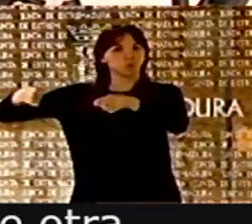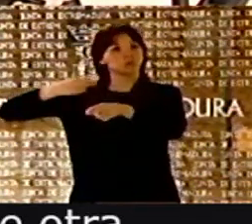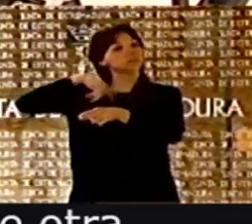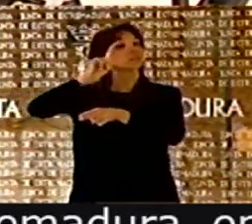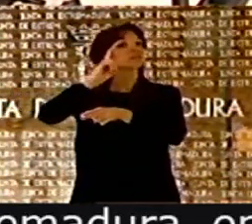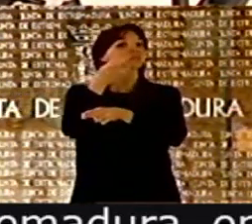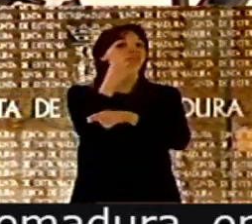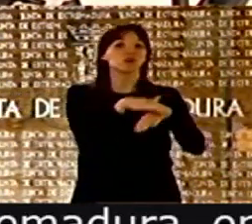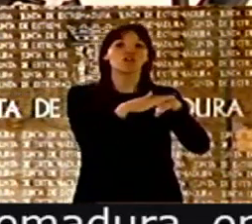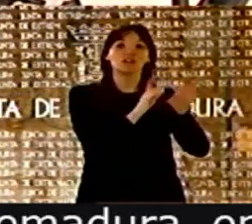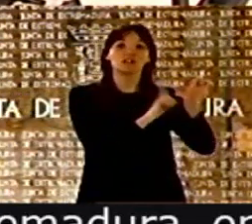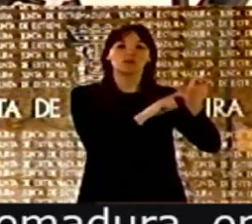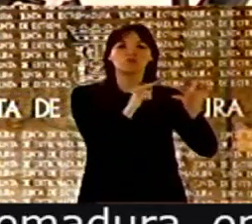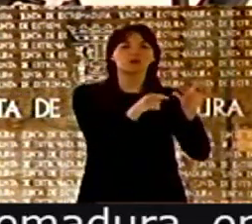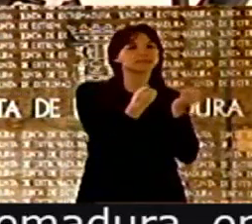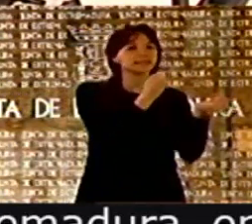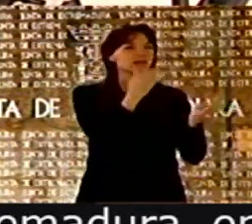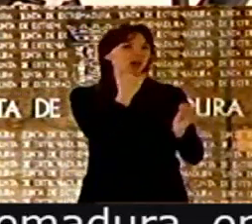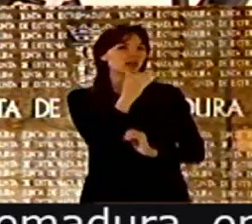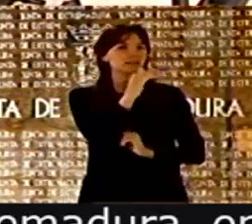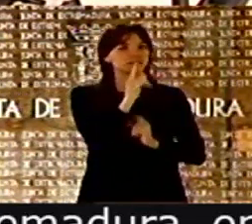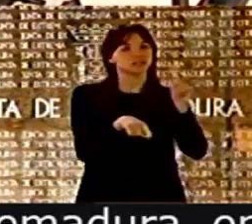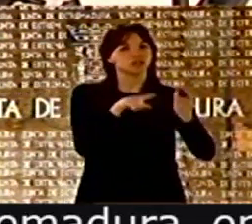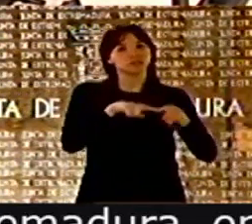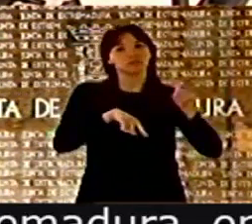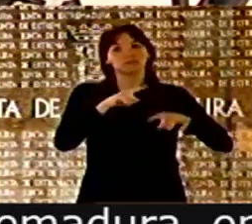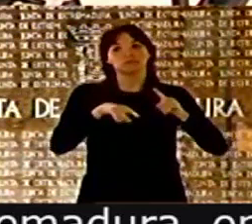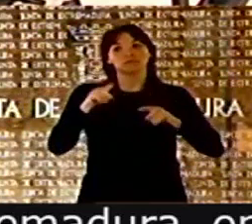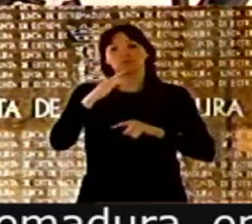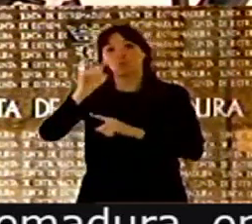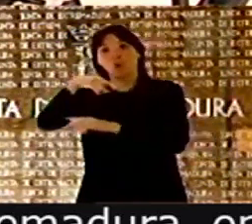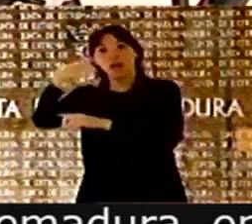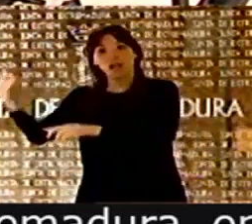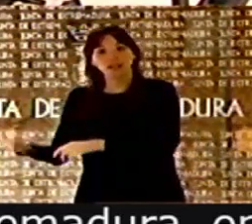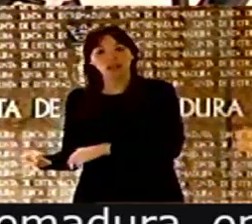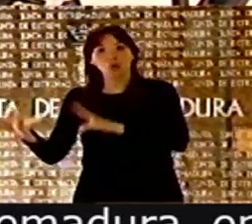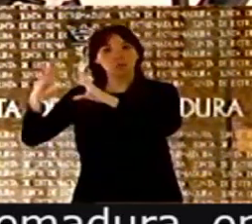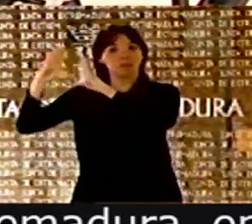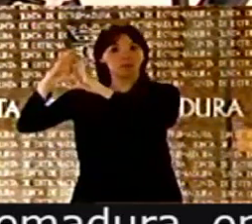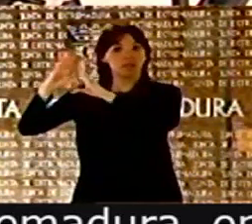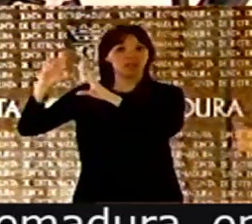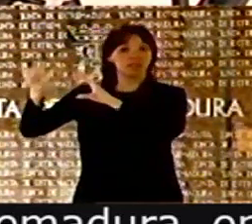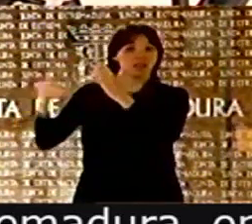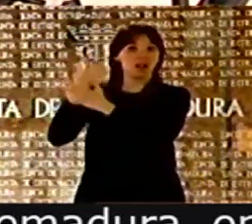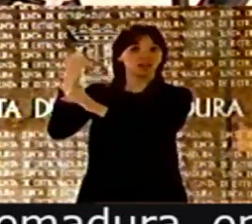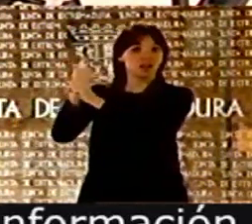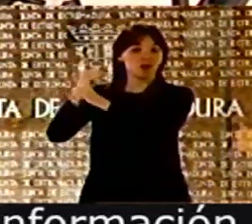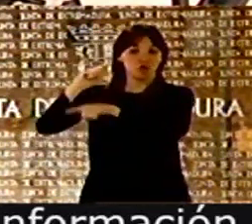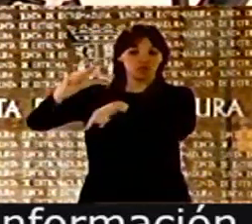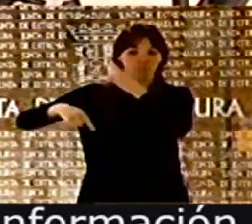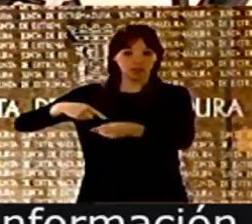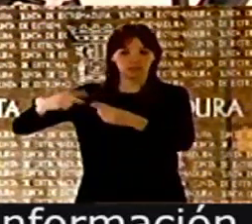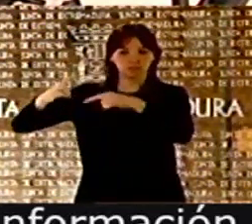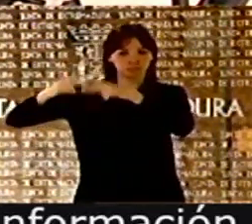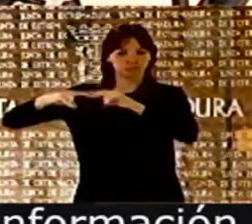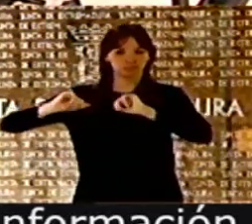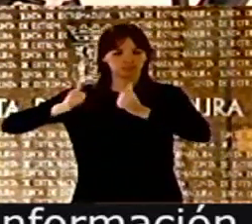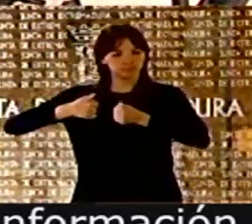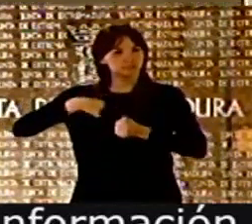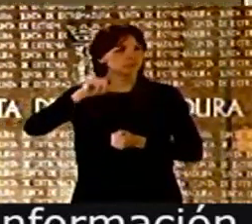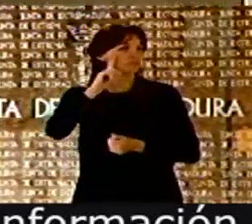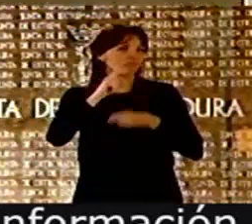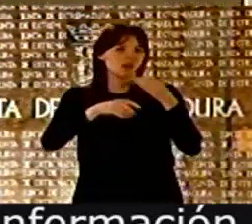Gobierno extremeño. Sabemos que van a empezar después del Puente de la Comunidad de Madrid y del Día del Trabajo, pero ¿cómo se va a hacer el traslado? Sí, en alguna